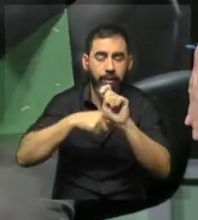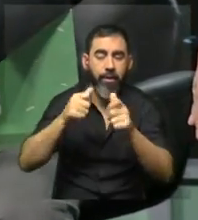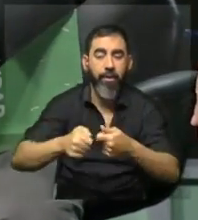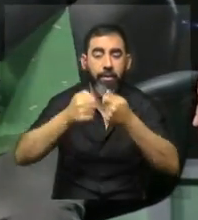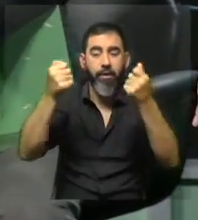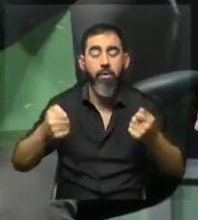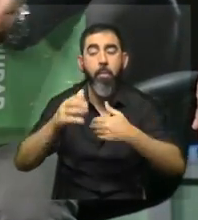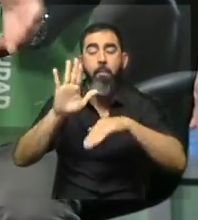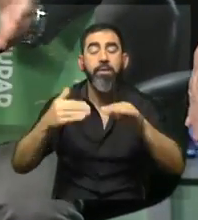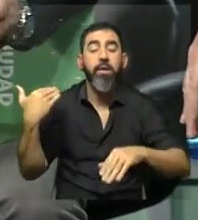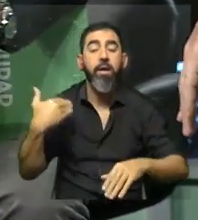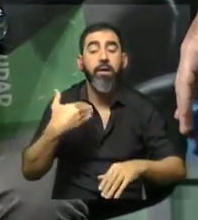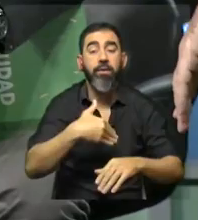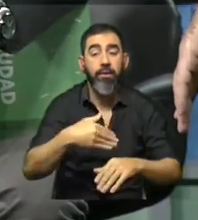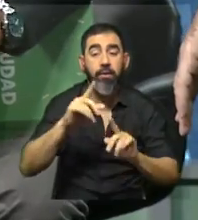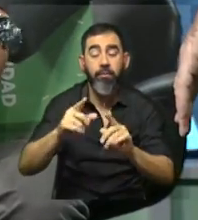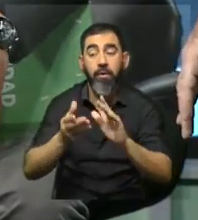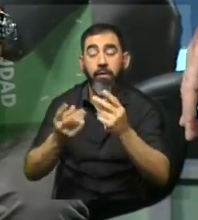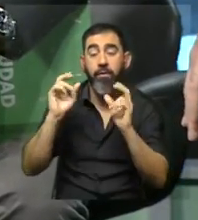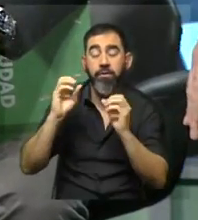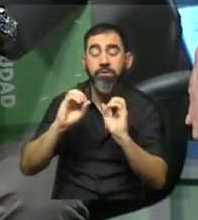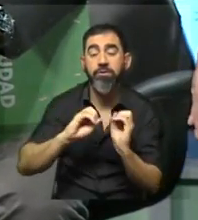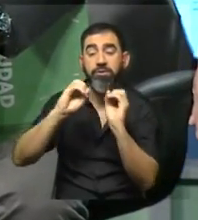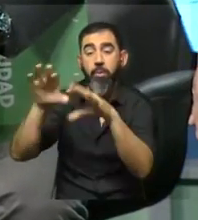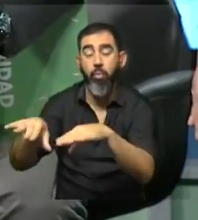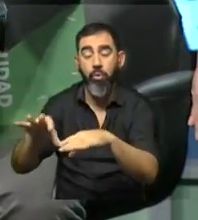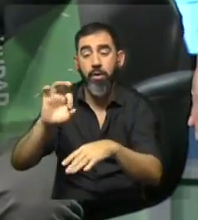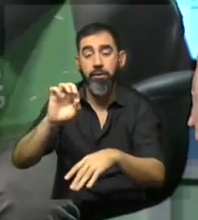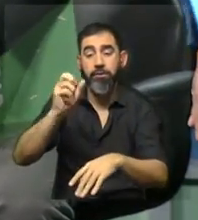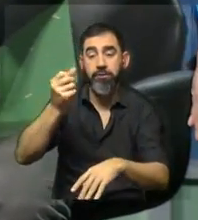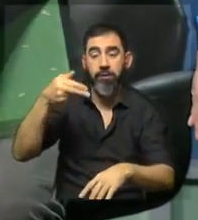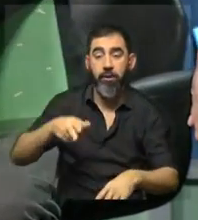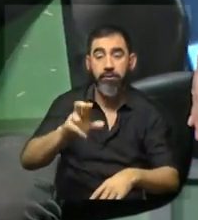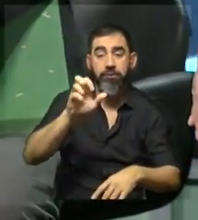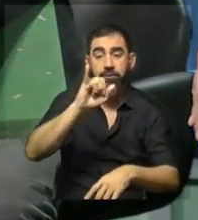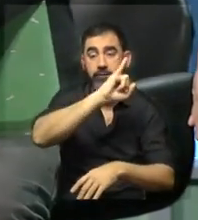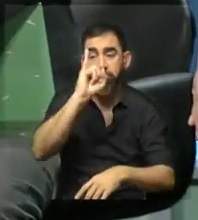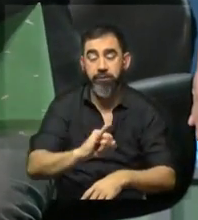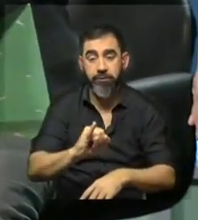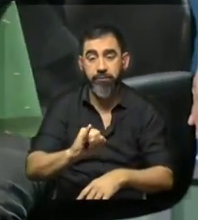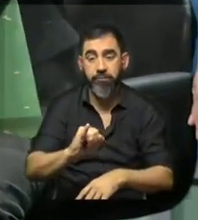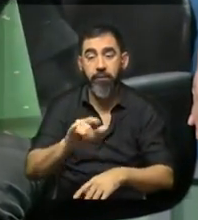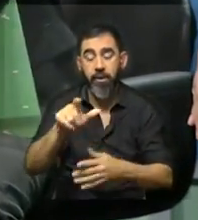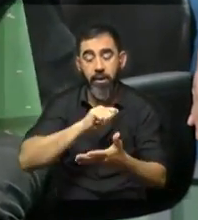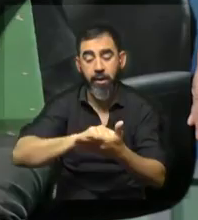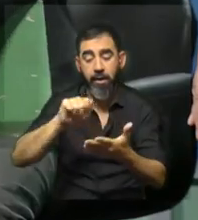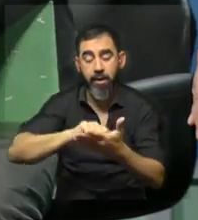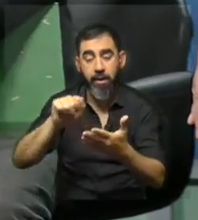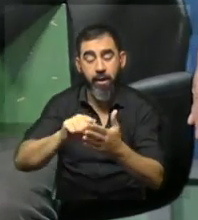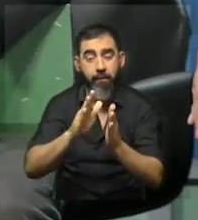todo en Argentina, bueno, a donde se traslada Florencio Sánchez, sobre todo a la ciudad de Rosario, que fue donde él terminó escribiendo esta